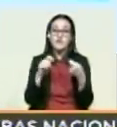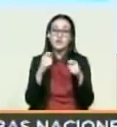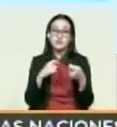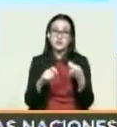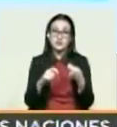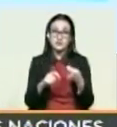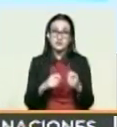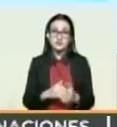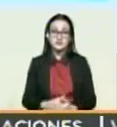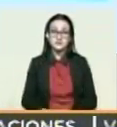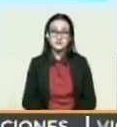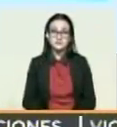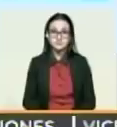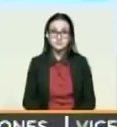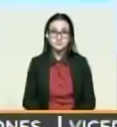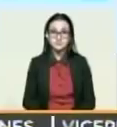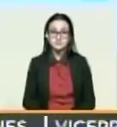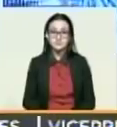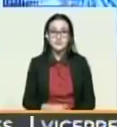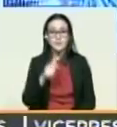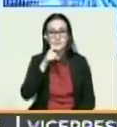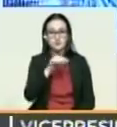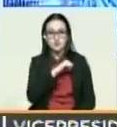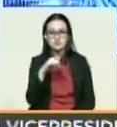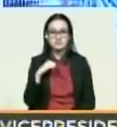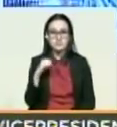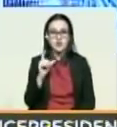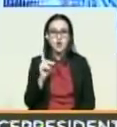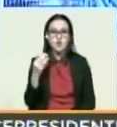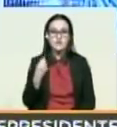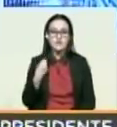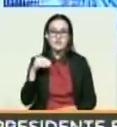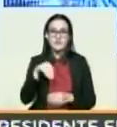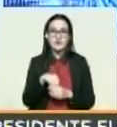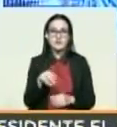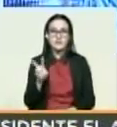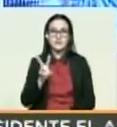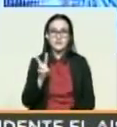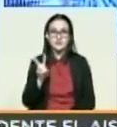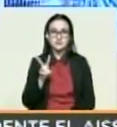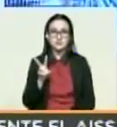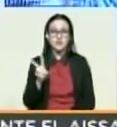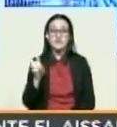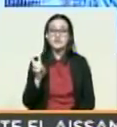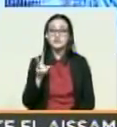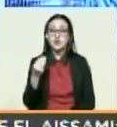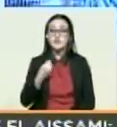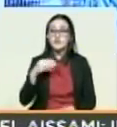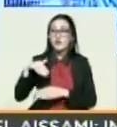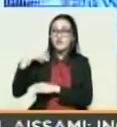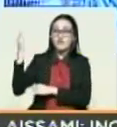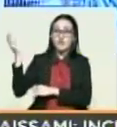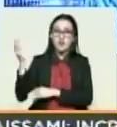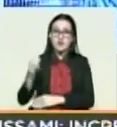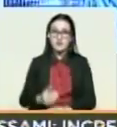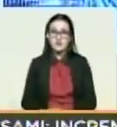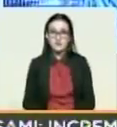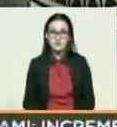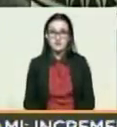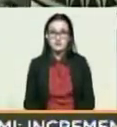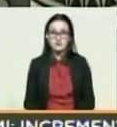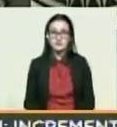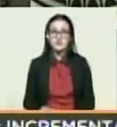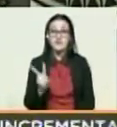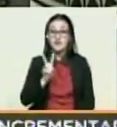en el caso de las personas naturales no domiciliadas en la república es decir los venezolanos que viven en el exterior los